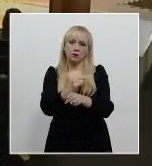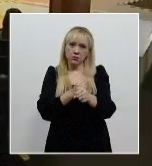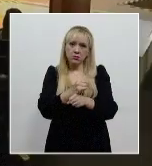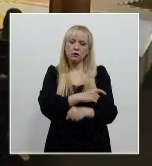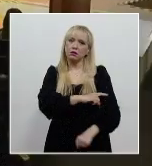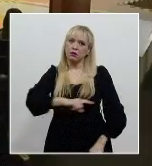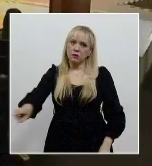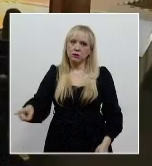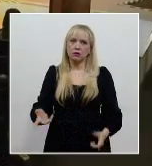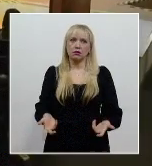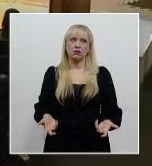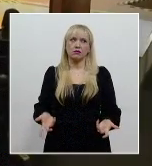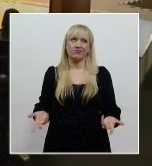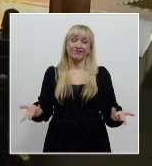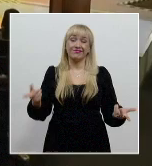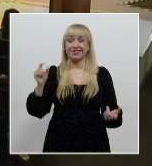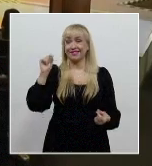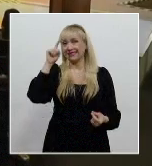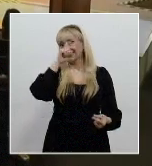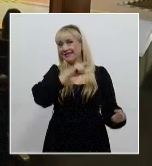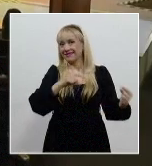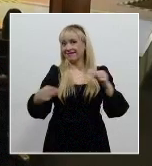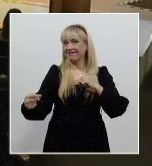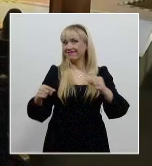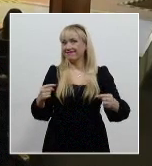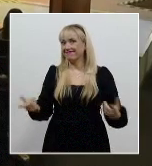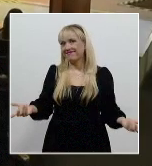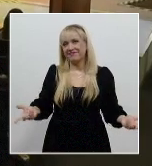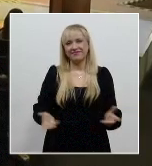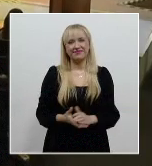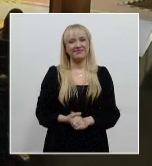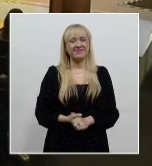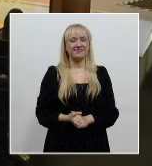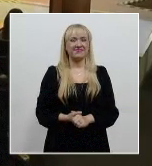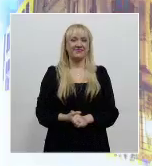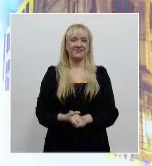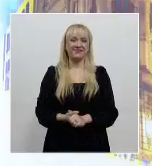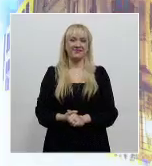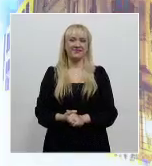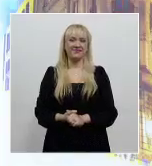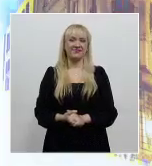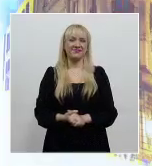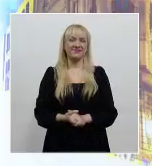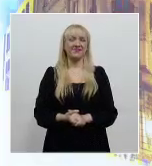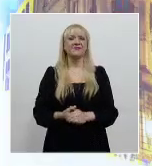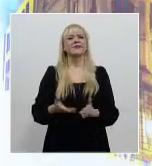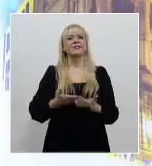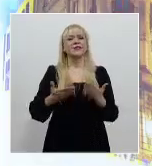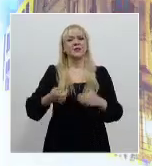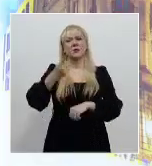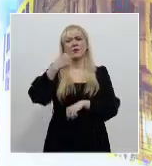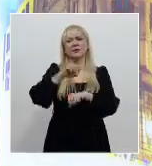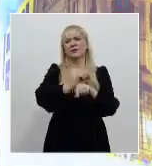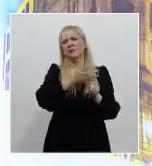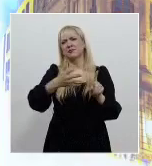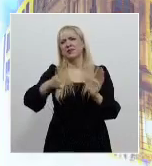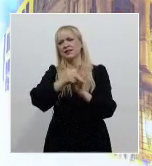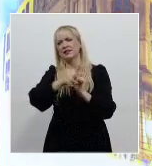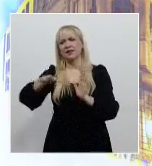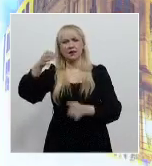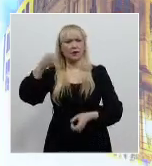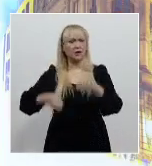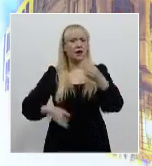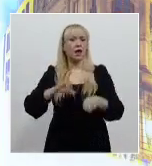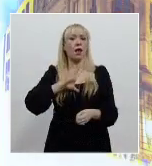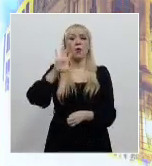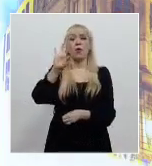investigación. Para el canal del Poder Judicial de la Federación, Juan Carlos González. En el Semanario Judicial se publicaron